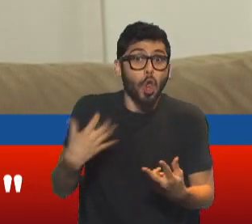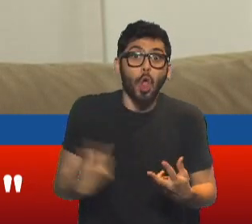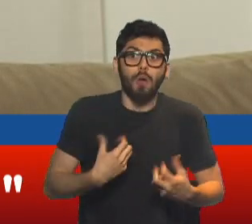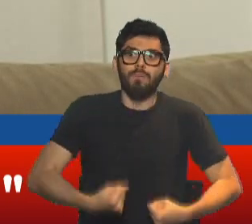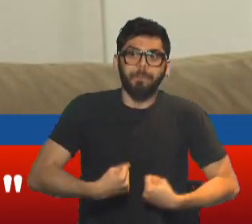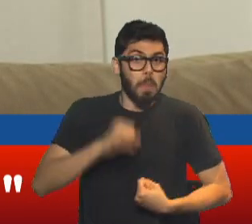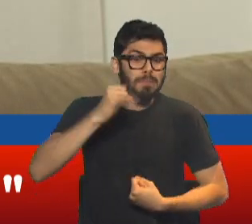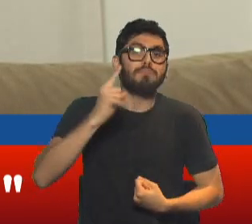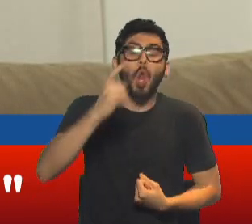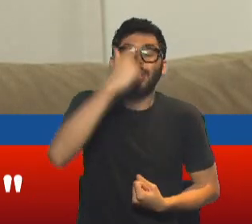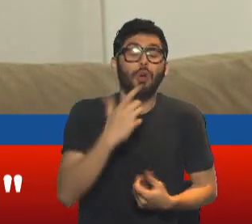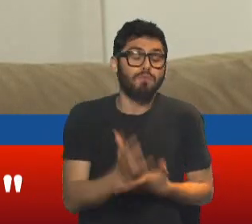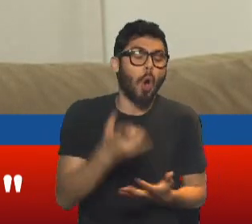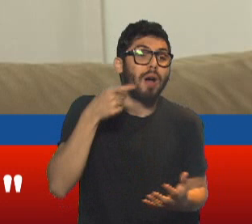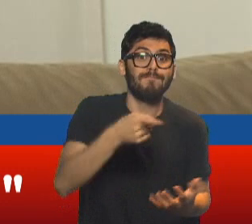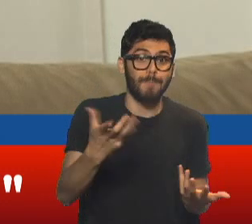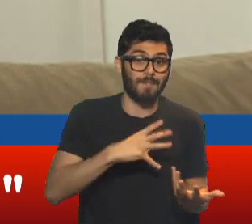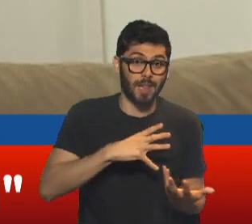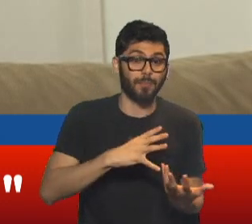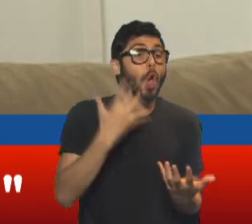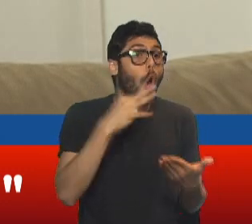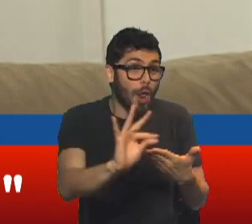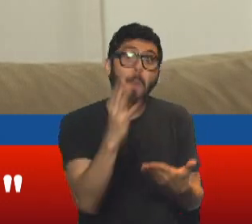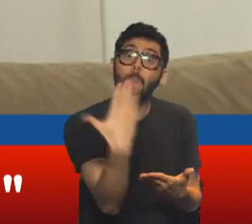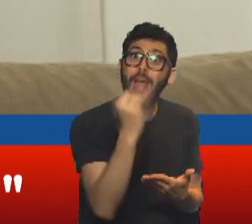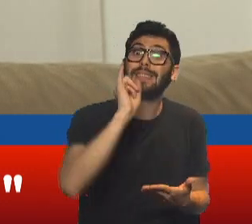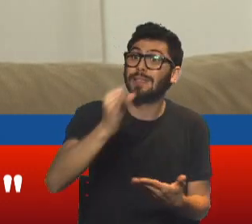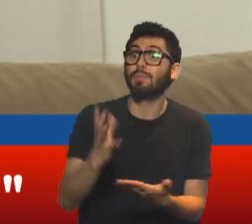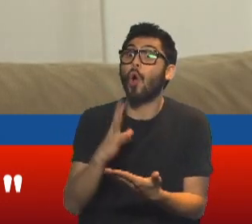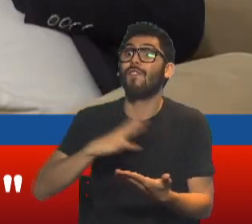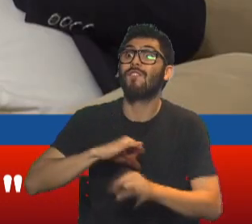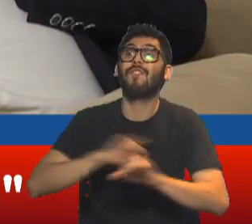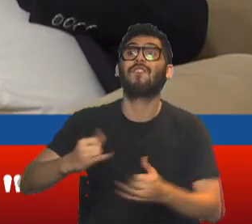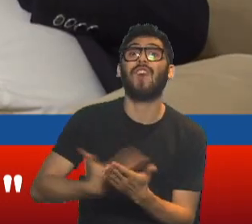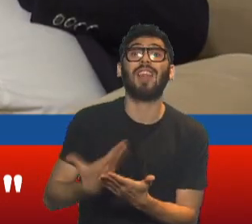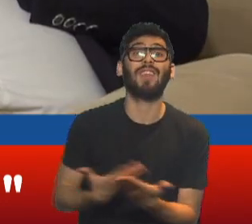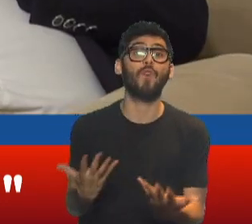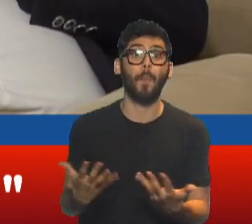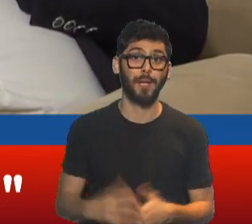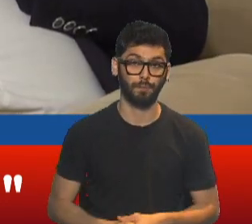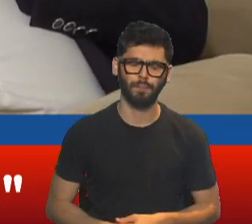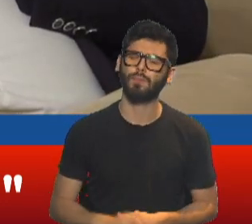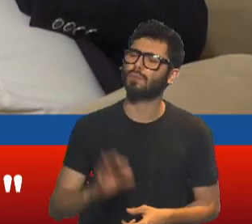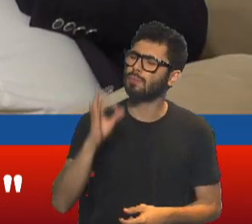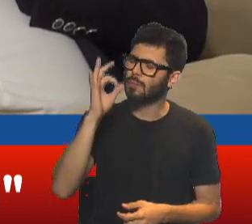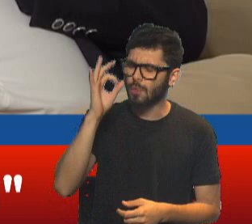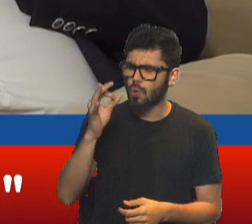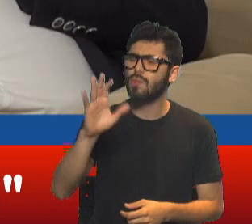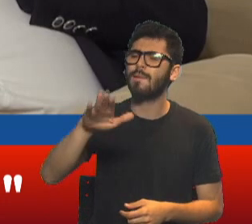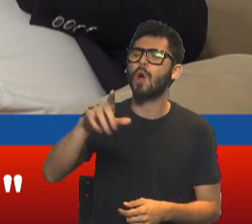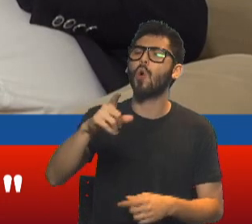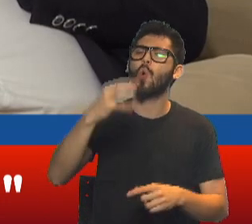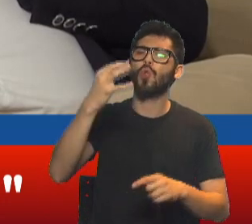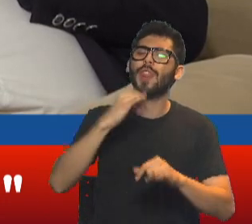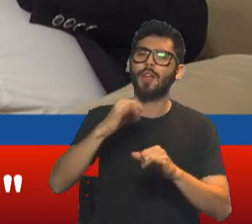puede mejorar? Sí. ¿Se puede corregir? Sí. Pero primero hay que asumir que no tenemos información. Chino, vos mencionaste recién al pasar que tienen que escuchar